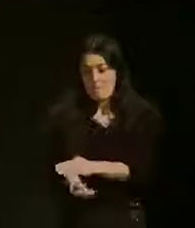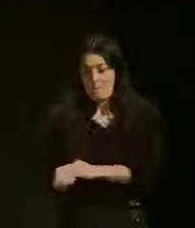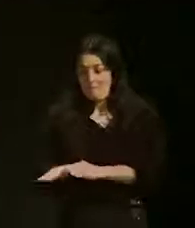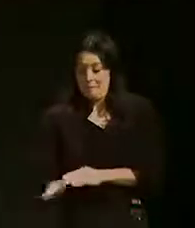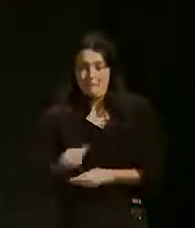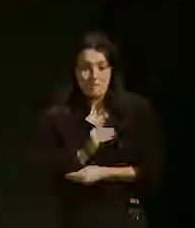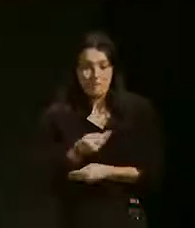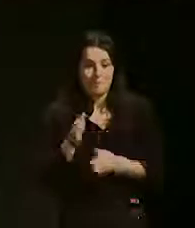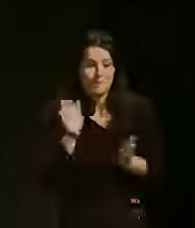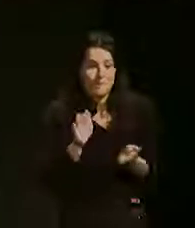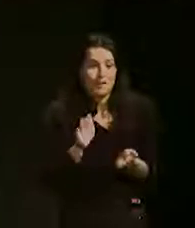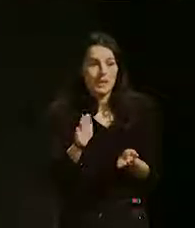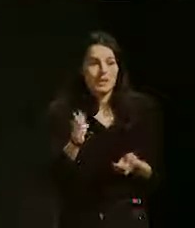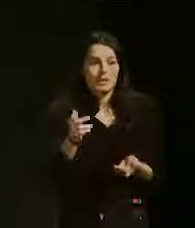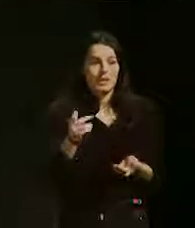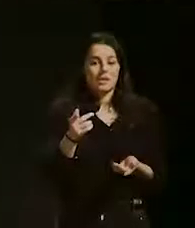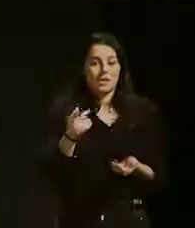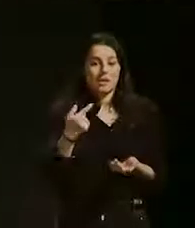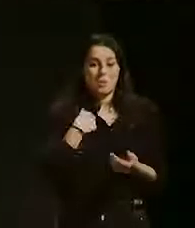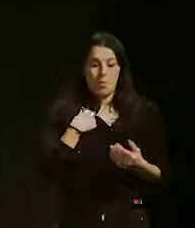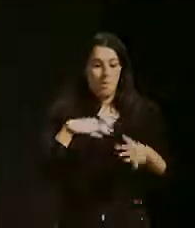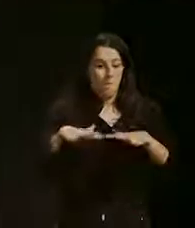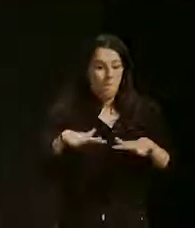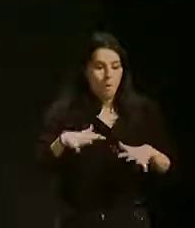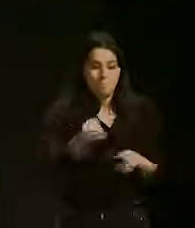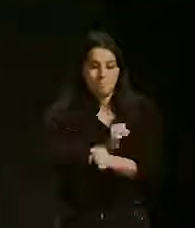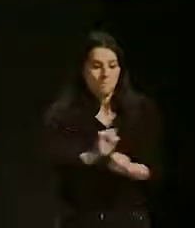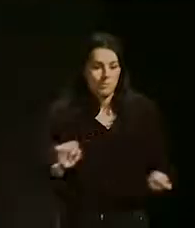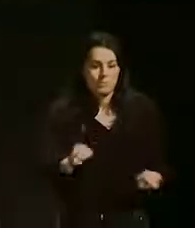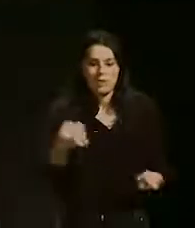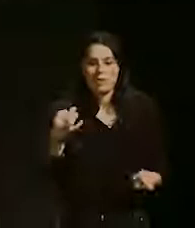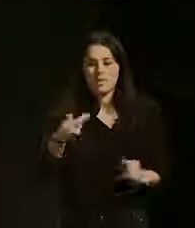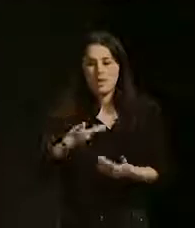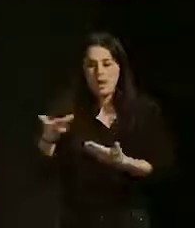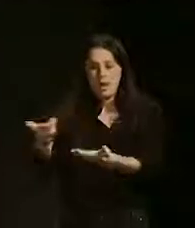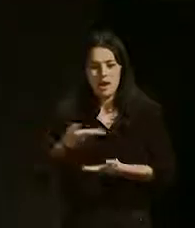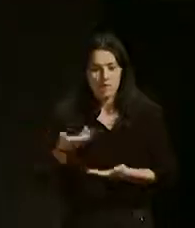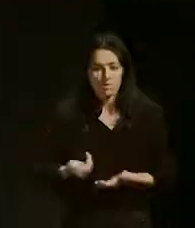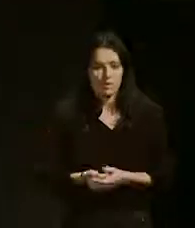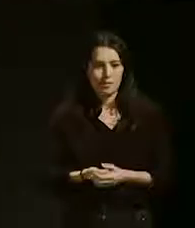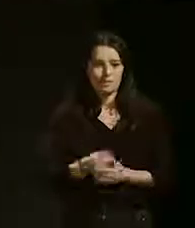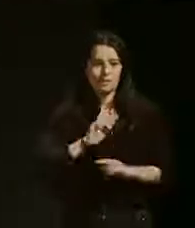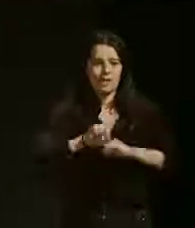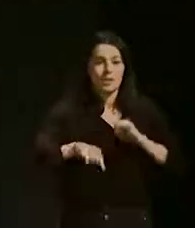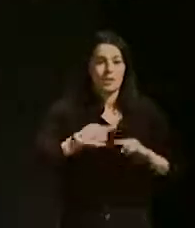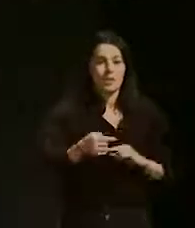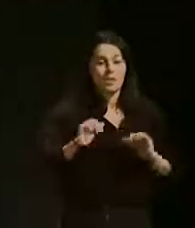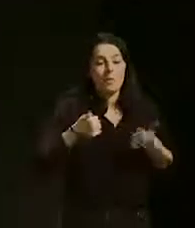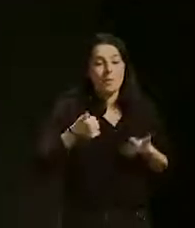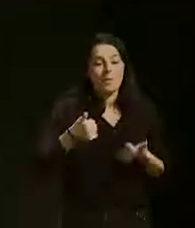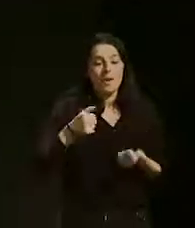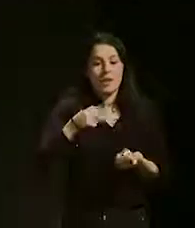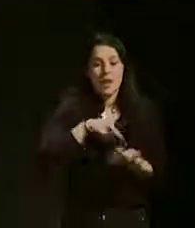hacer ningún tipo de movimiento. Después de tanto andar